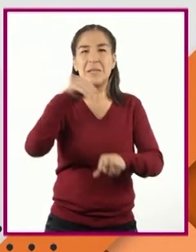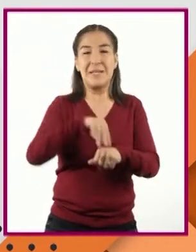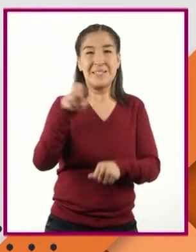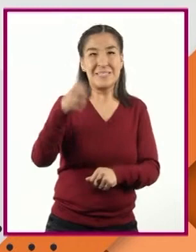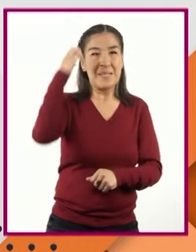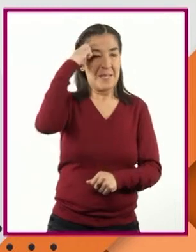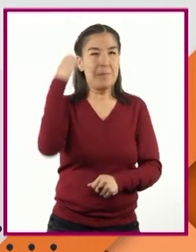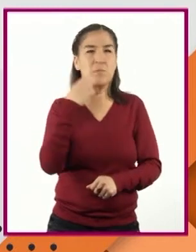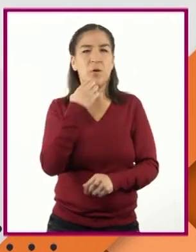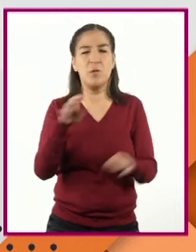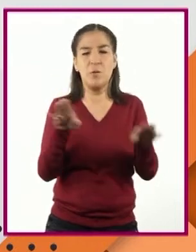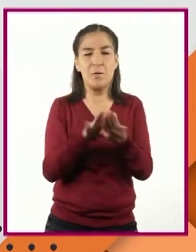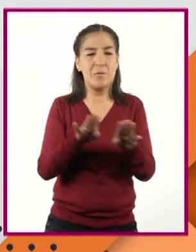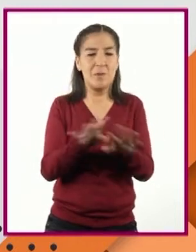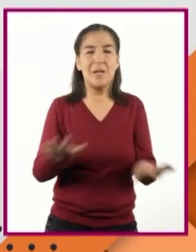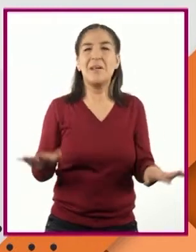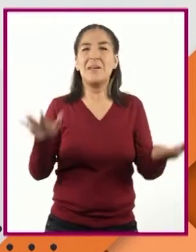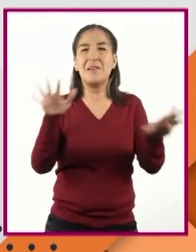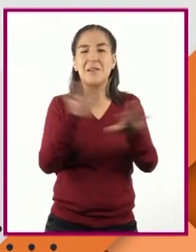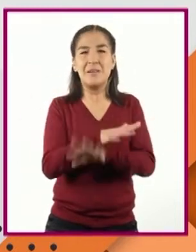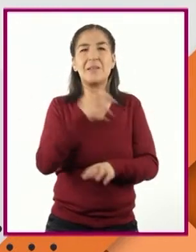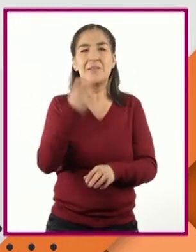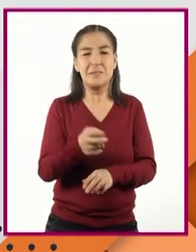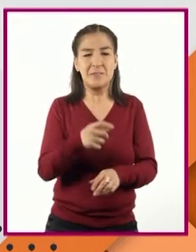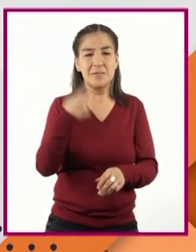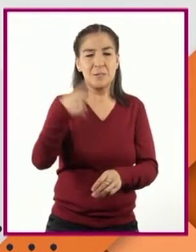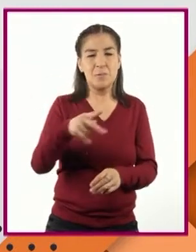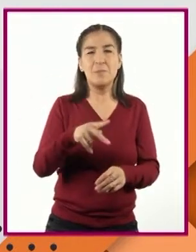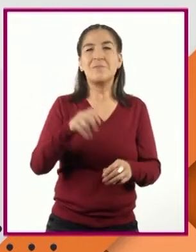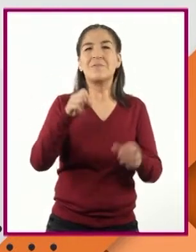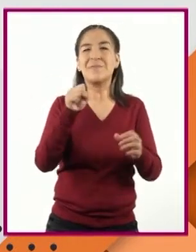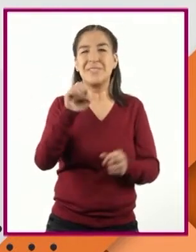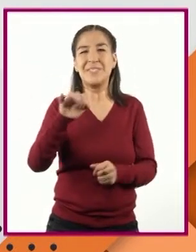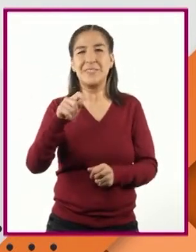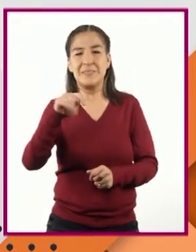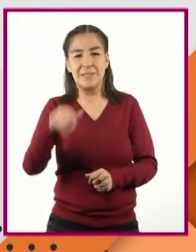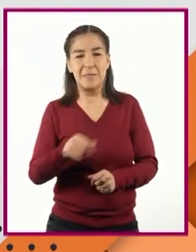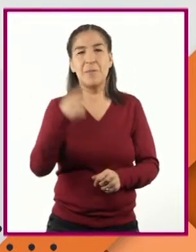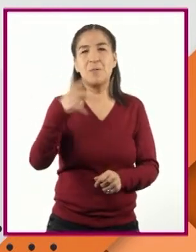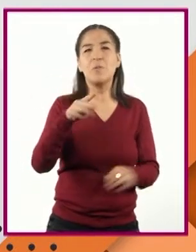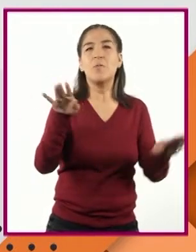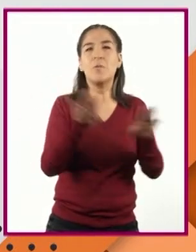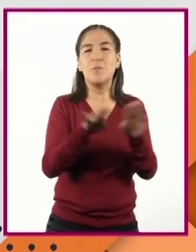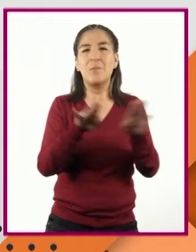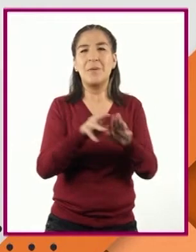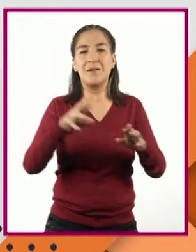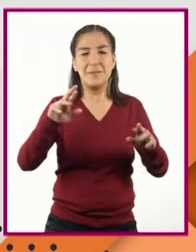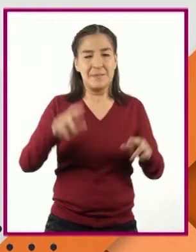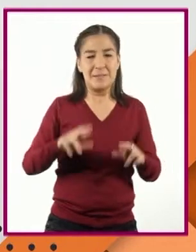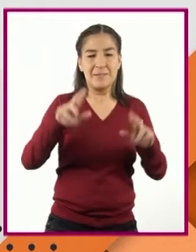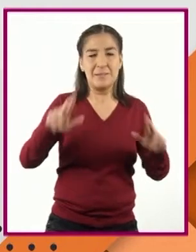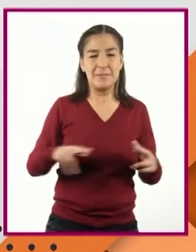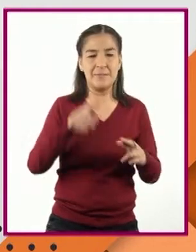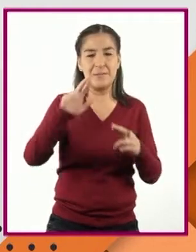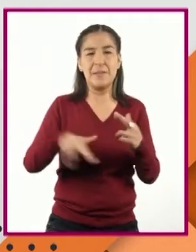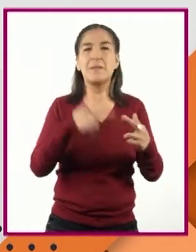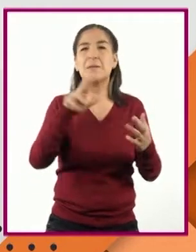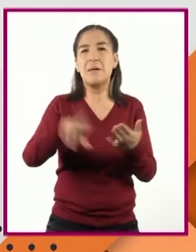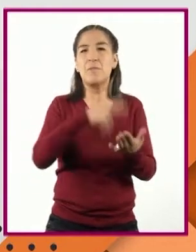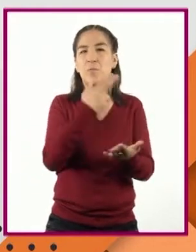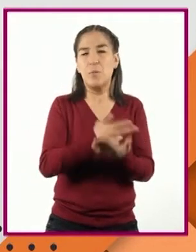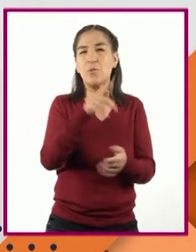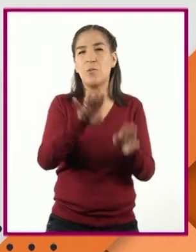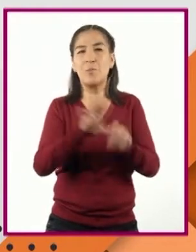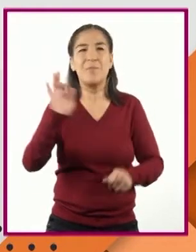disminuido las tensiones. Los partidarios del sistema republicano estaban divididos entre federalistas y centralistas, lo